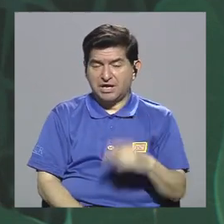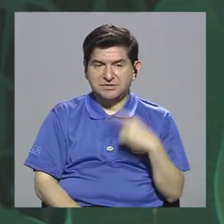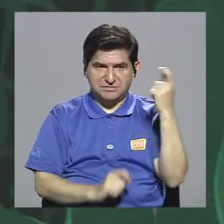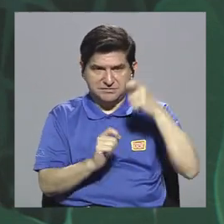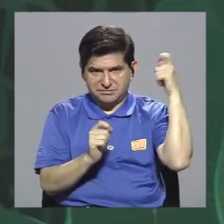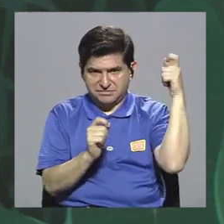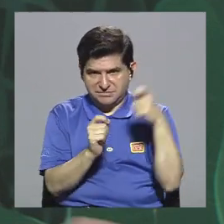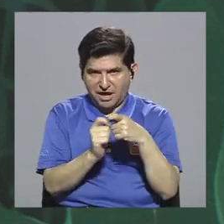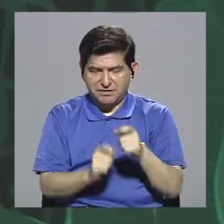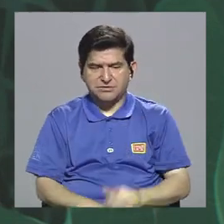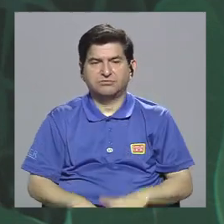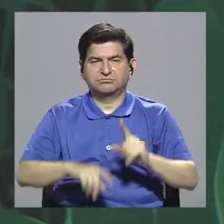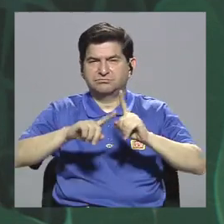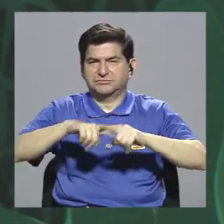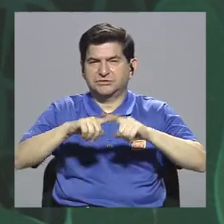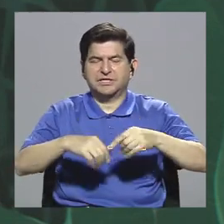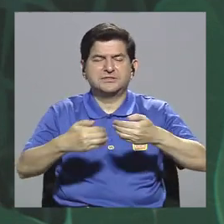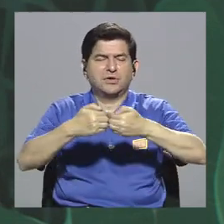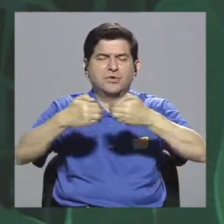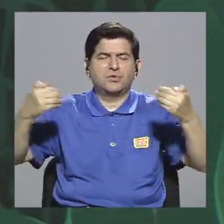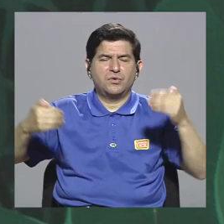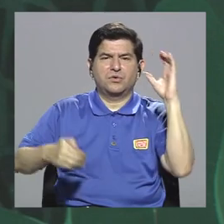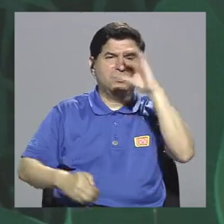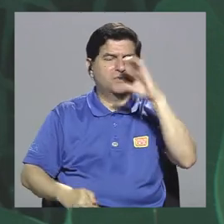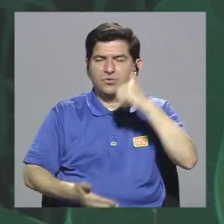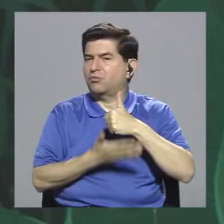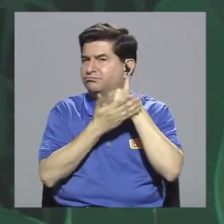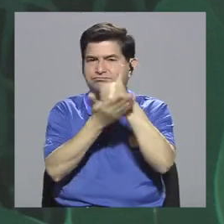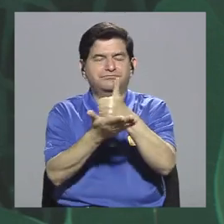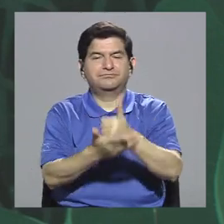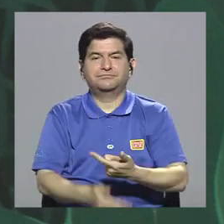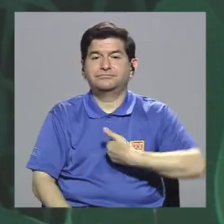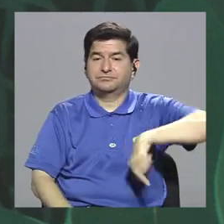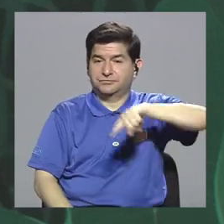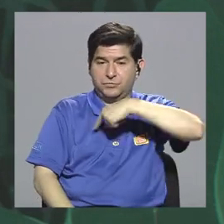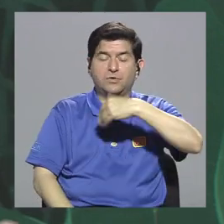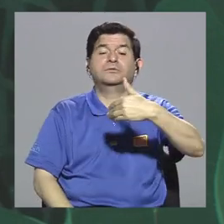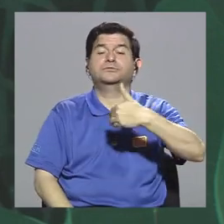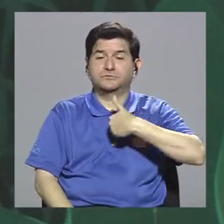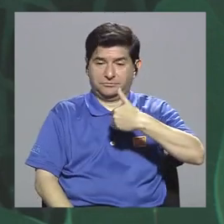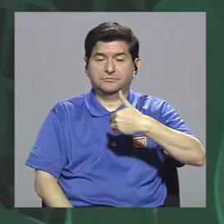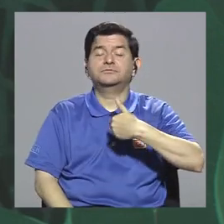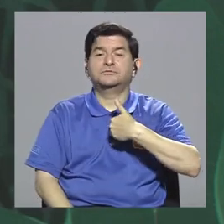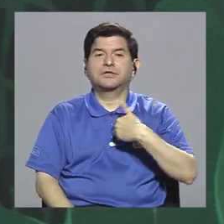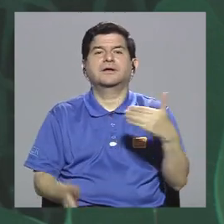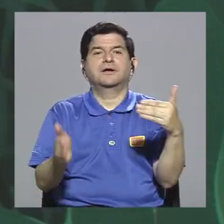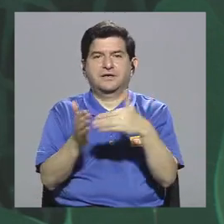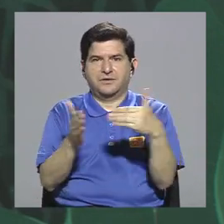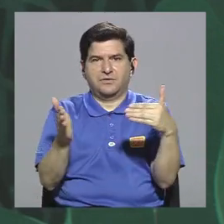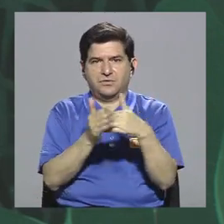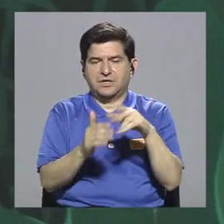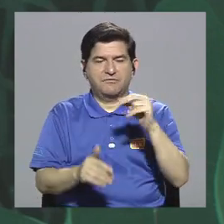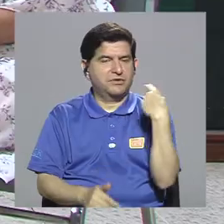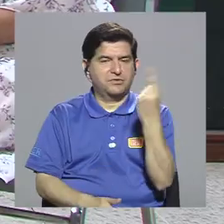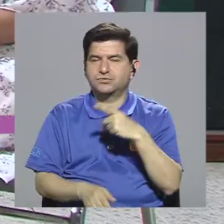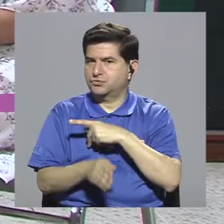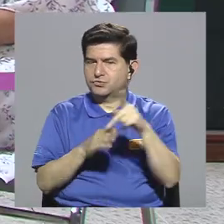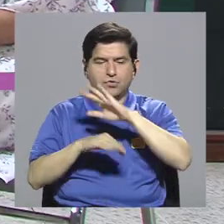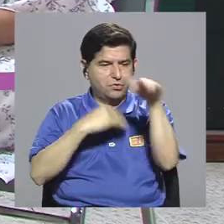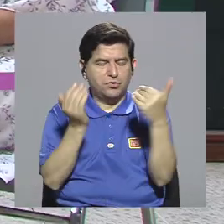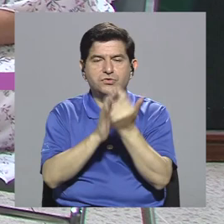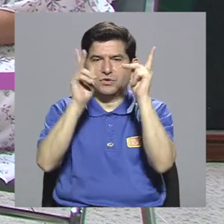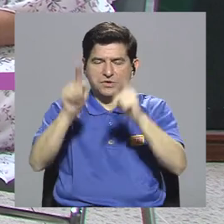dice en la calle, y eso los pone en mayor riesgo, ¿verdad? Precisamente esa tendencia a aislarse y a no buscar ayuda. Entonces nos corresponde